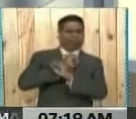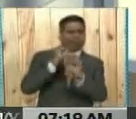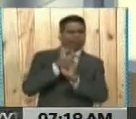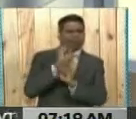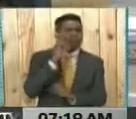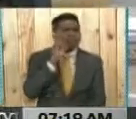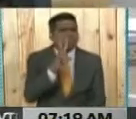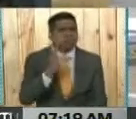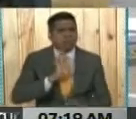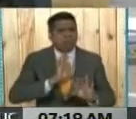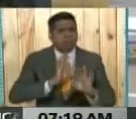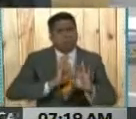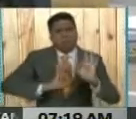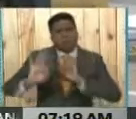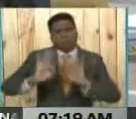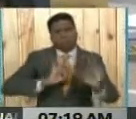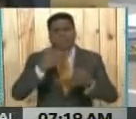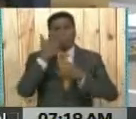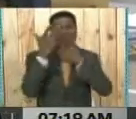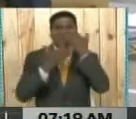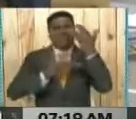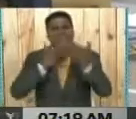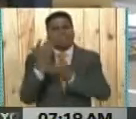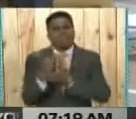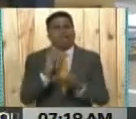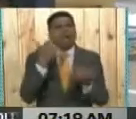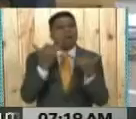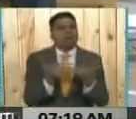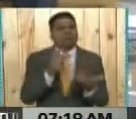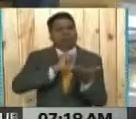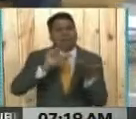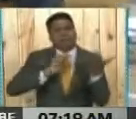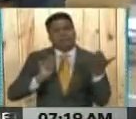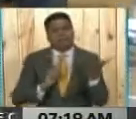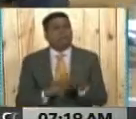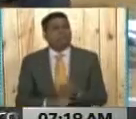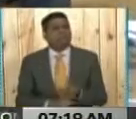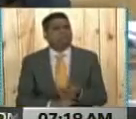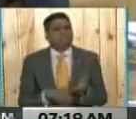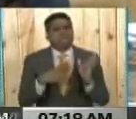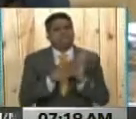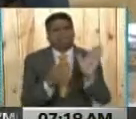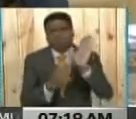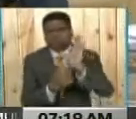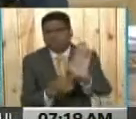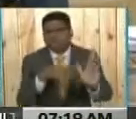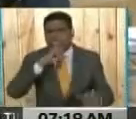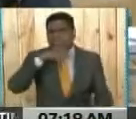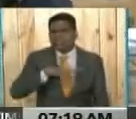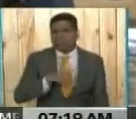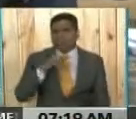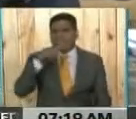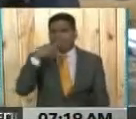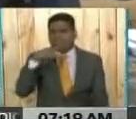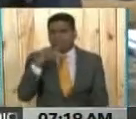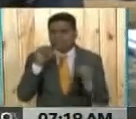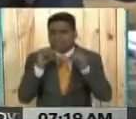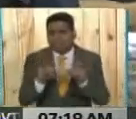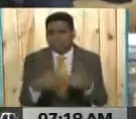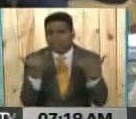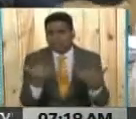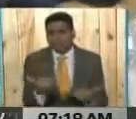un artista fuese reconocido en otro momento de la historia política reciente en